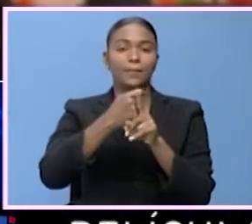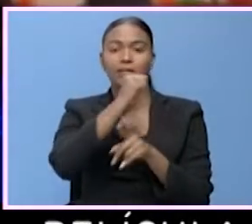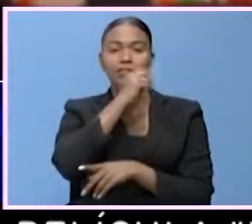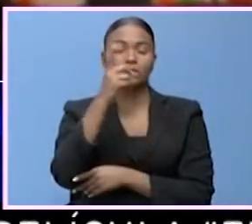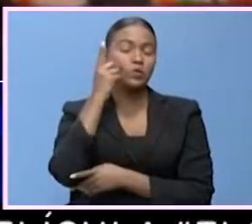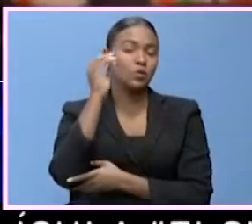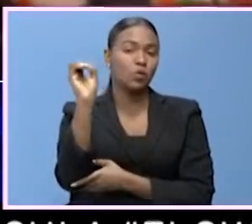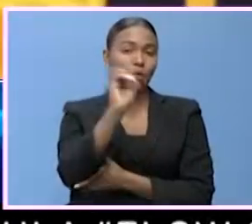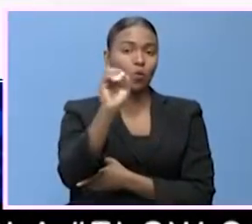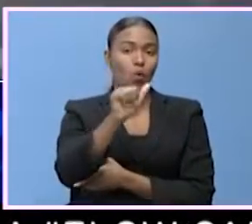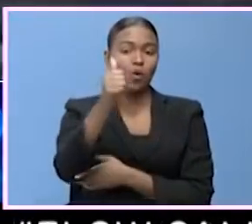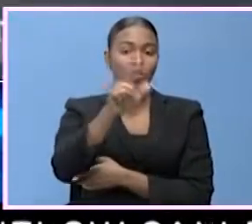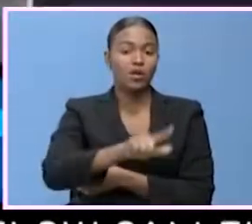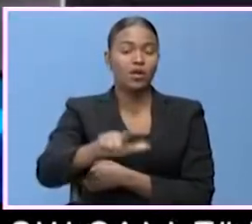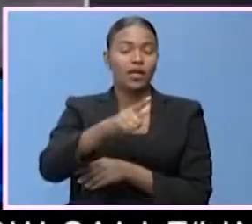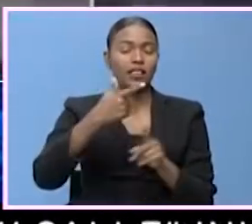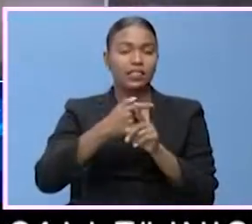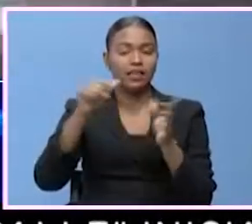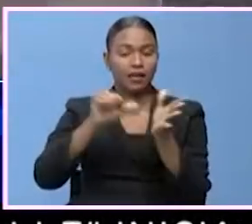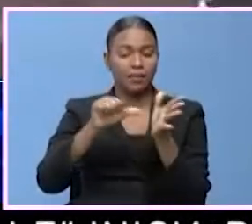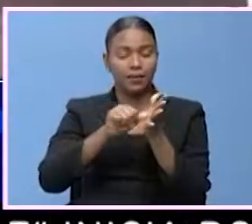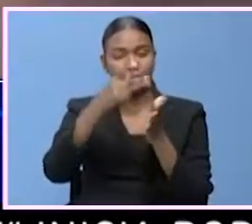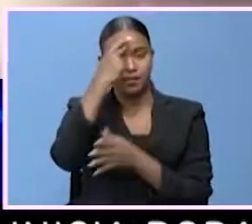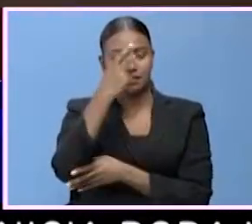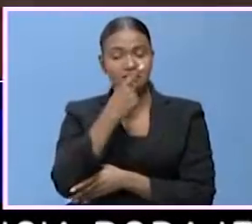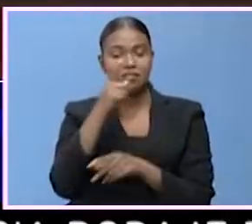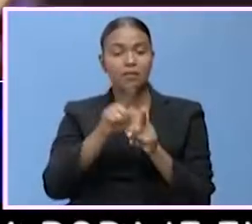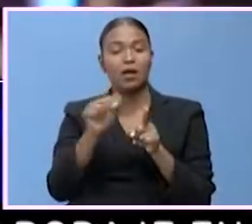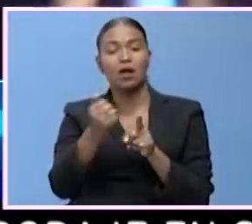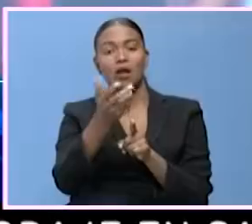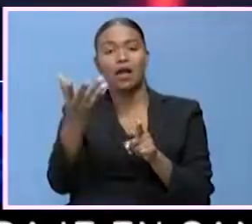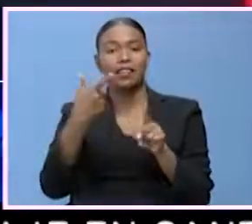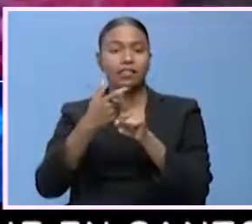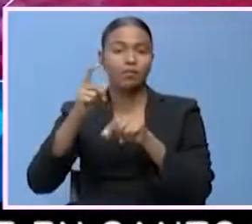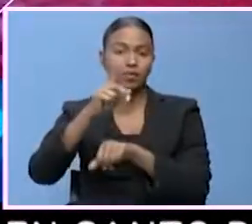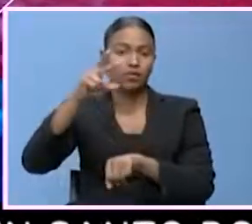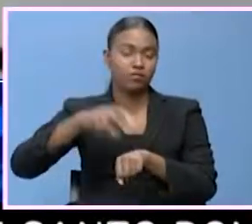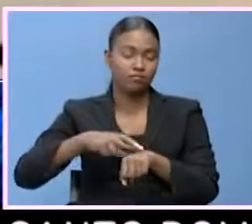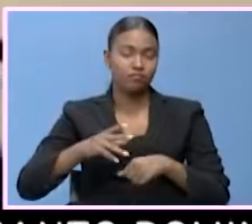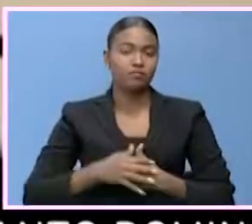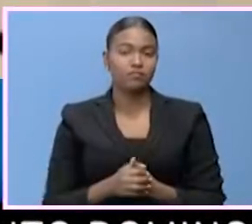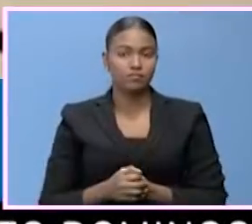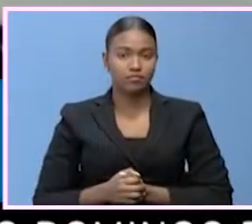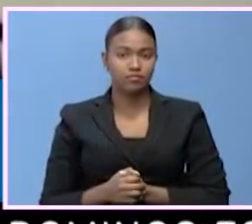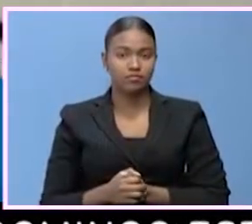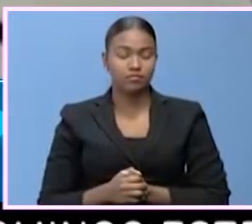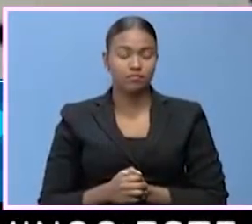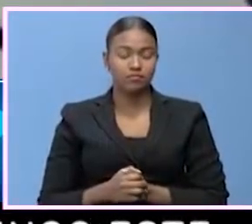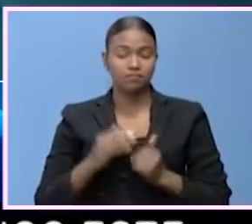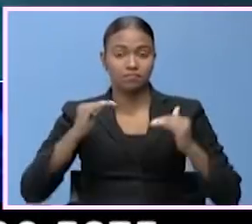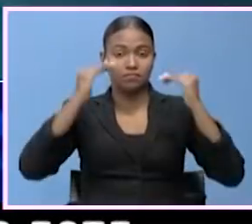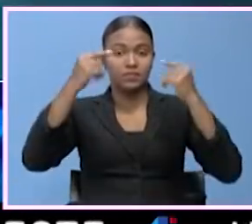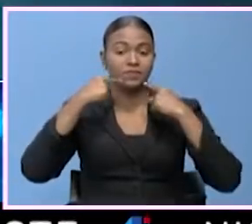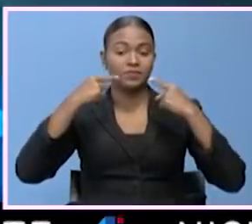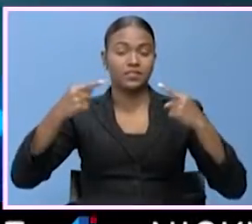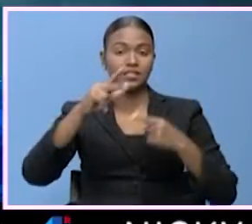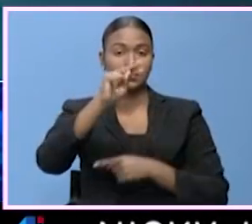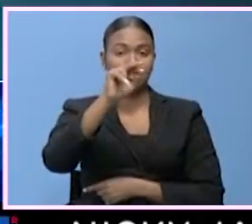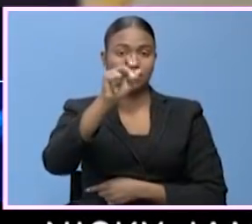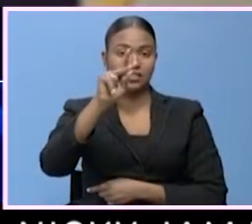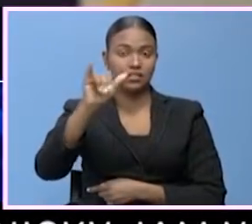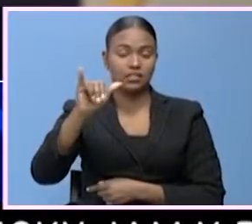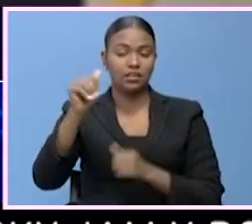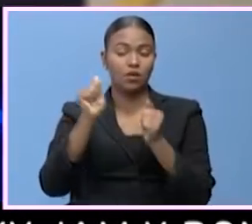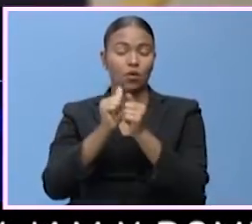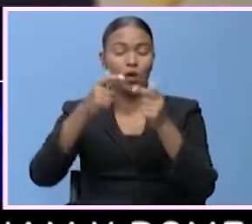Este, otras zonas de la capital dominicana y algunas en Puerto Rico. Las superestrellas mundiales Nicky Jam y el